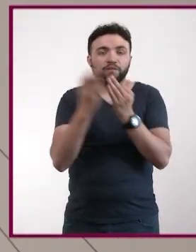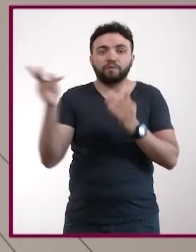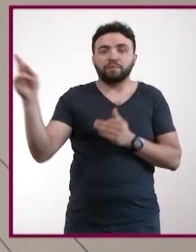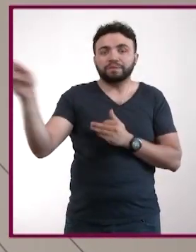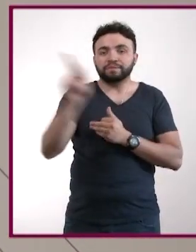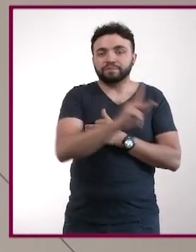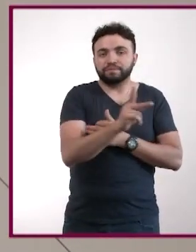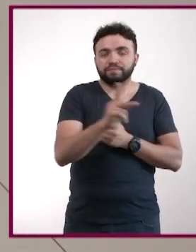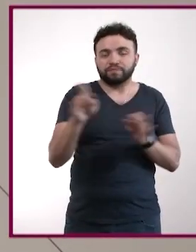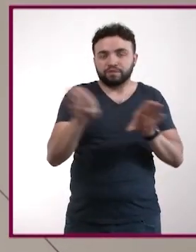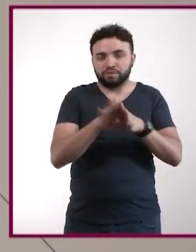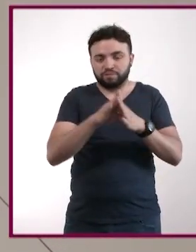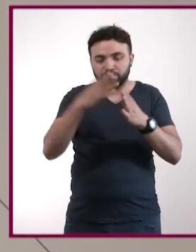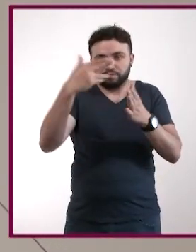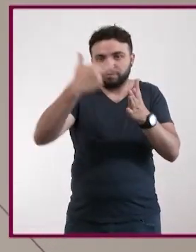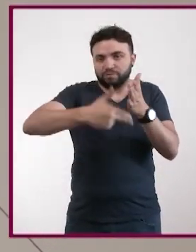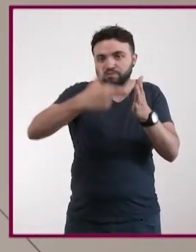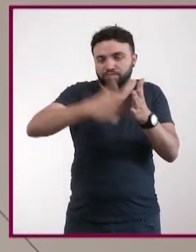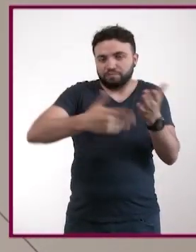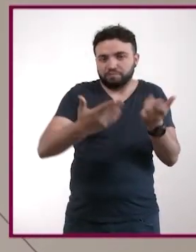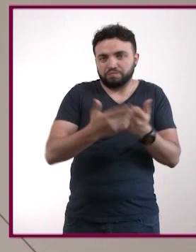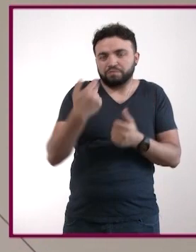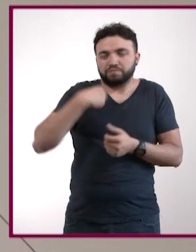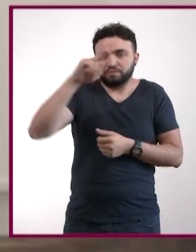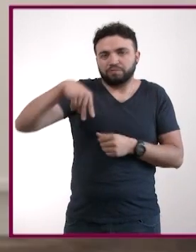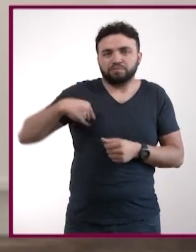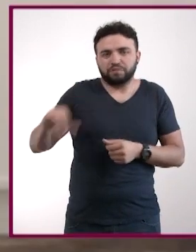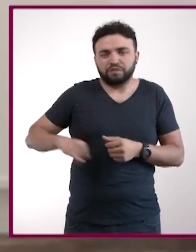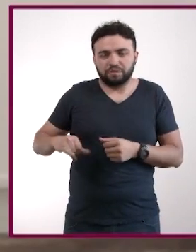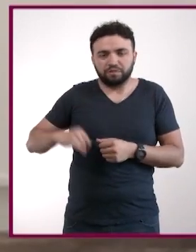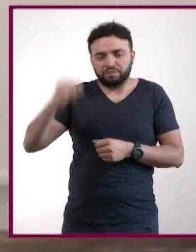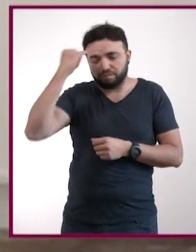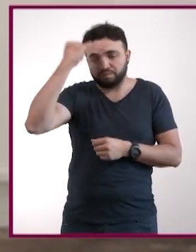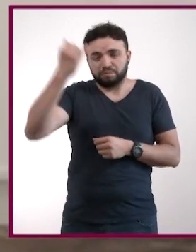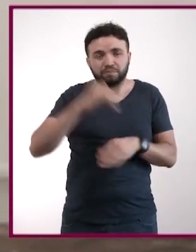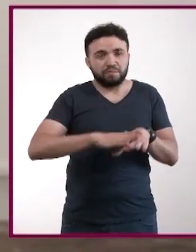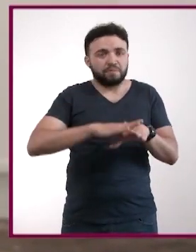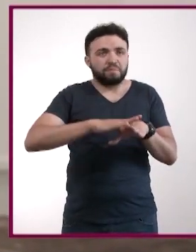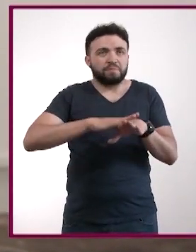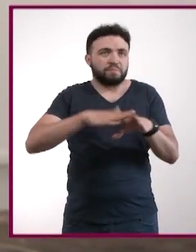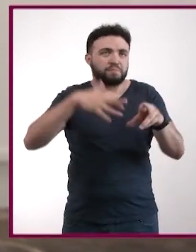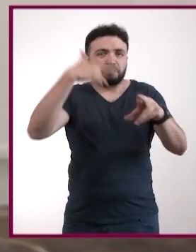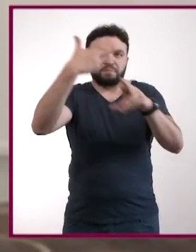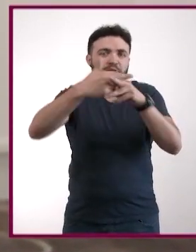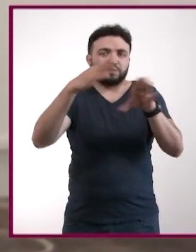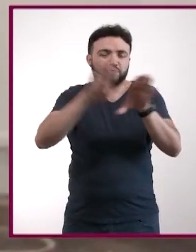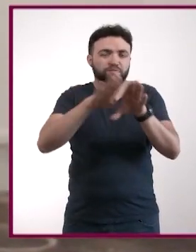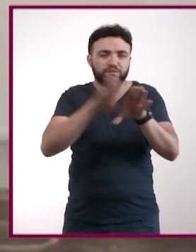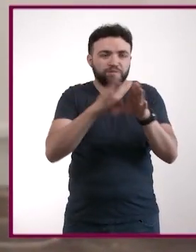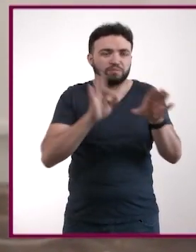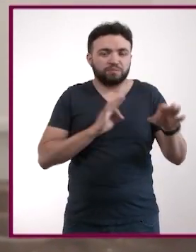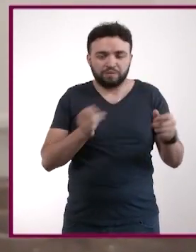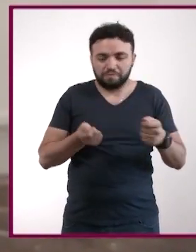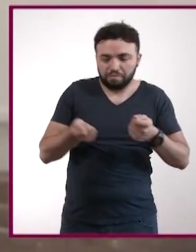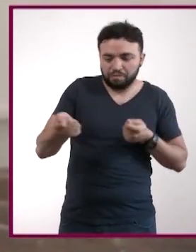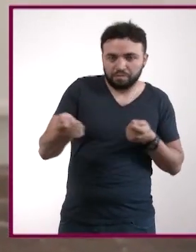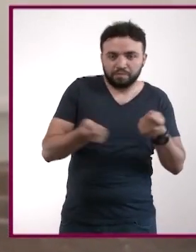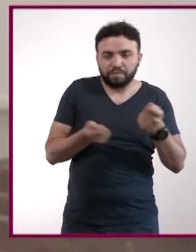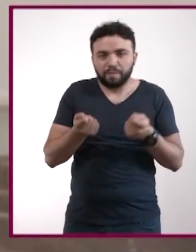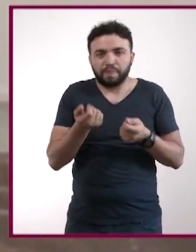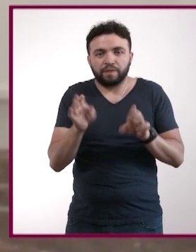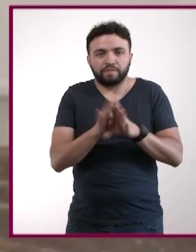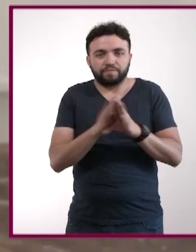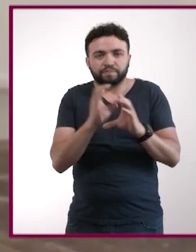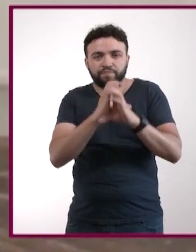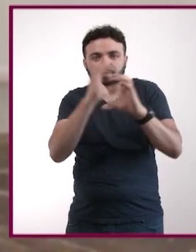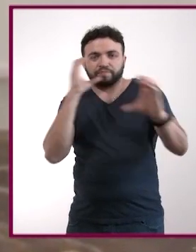construcción, como una ramificación, digamos. Me interesó como la idea más dinámica y más movible de un